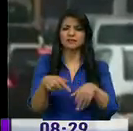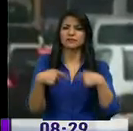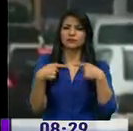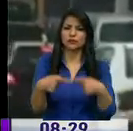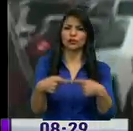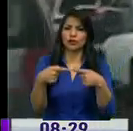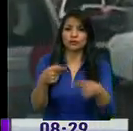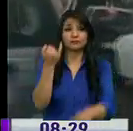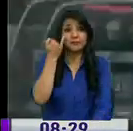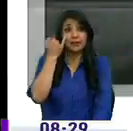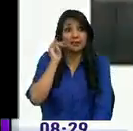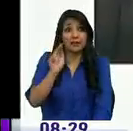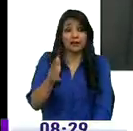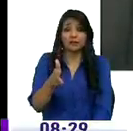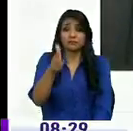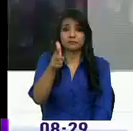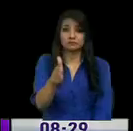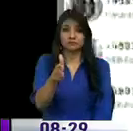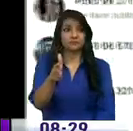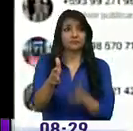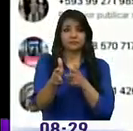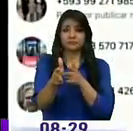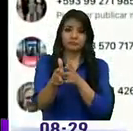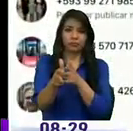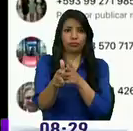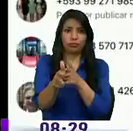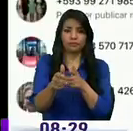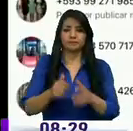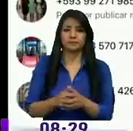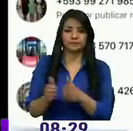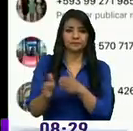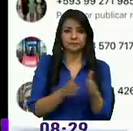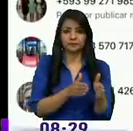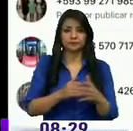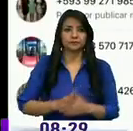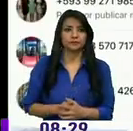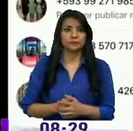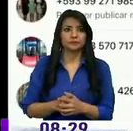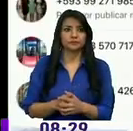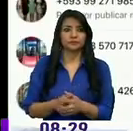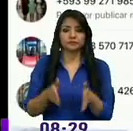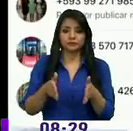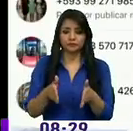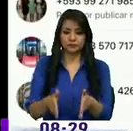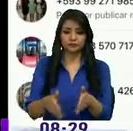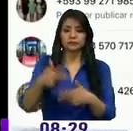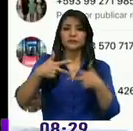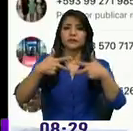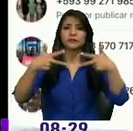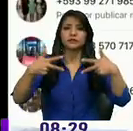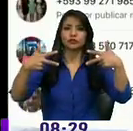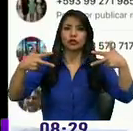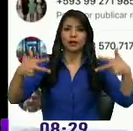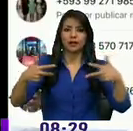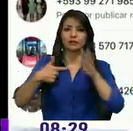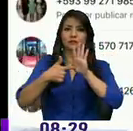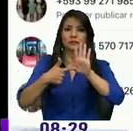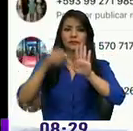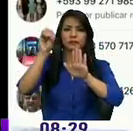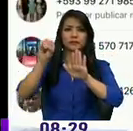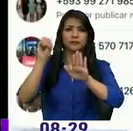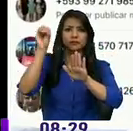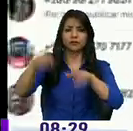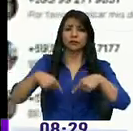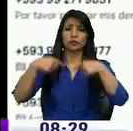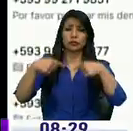cuestión de adivinarla nomás. Miren dónde está y creando congestión. Roberto se me ayuda con esta bajada del puente de Chillogallo. Miren el video, es casi todos los